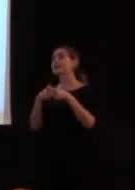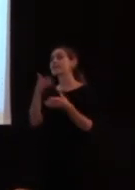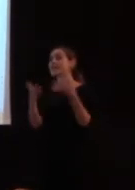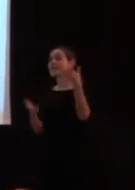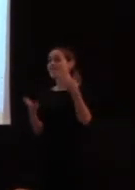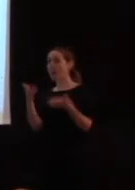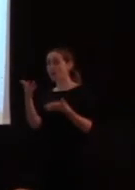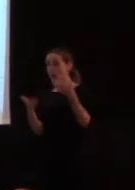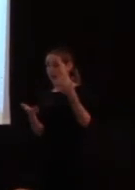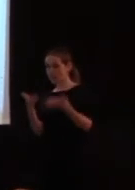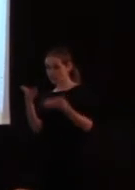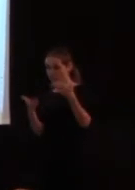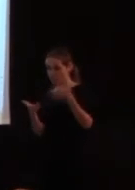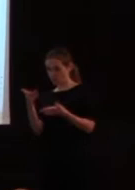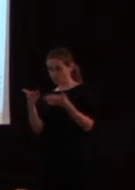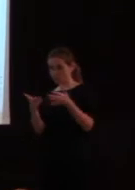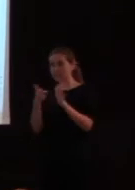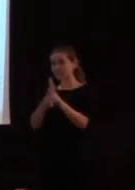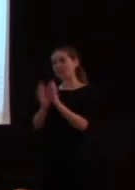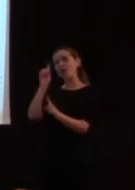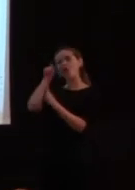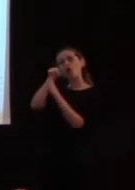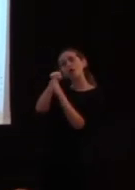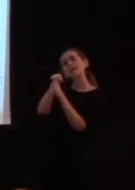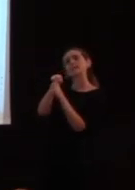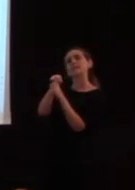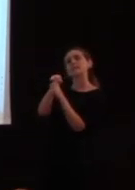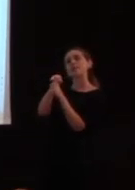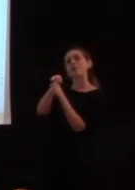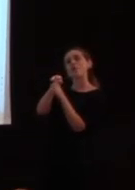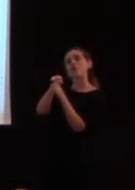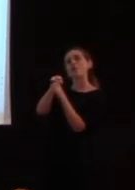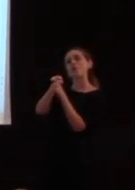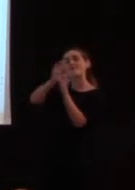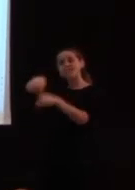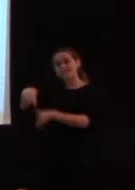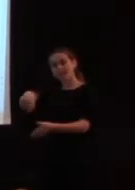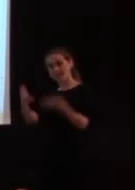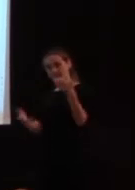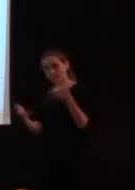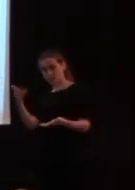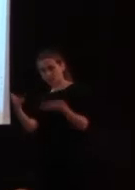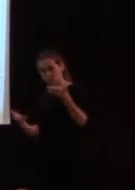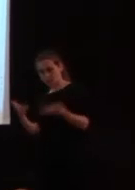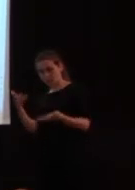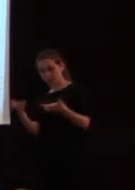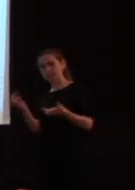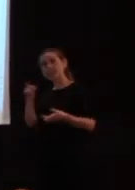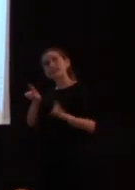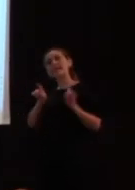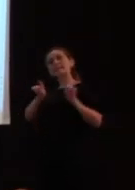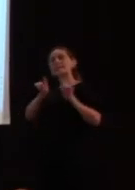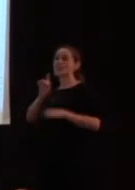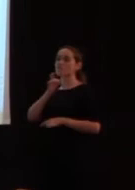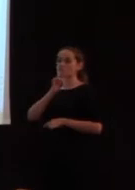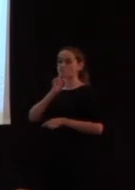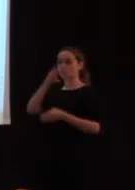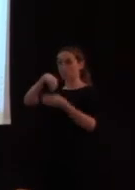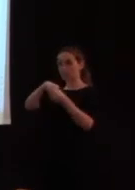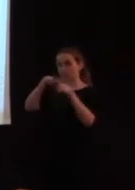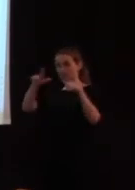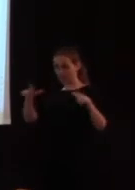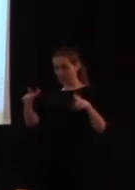la otra cara de los objetivos, nos da esta visión de lo que podemos también enseñar en clase. Tenéis este